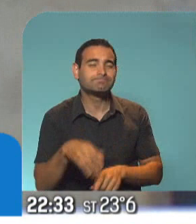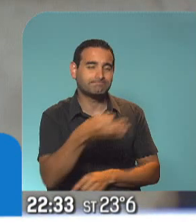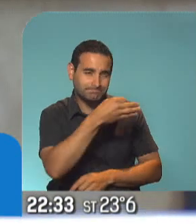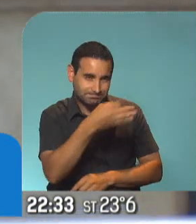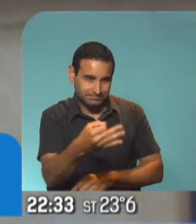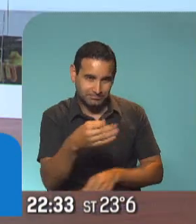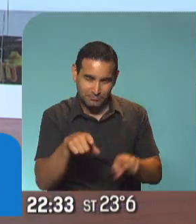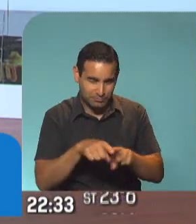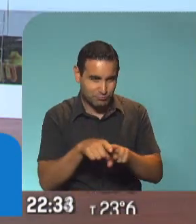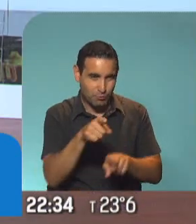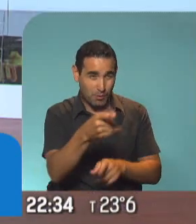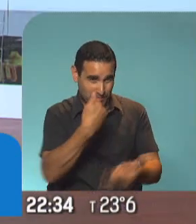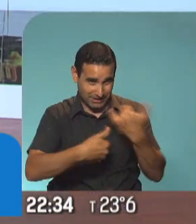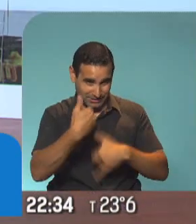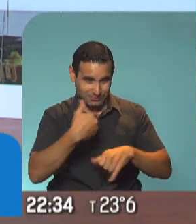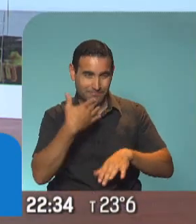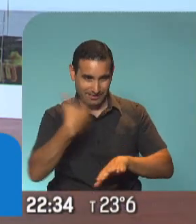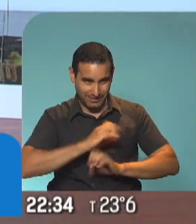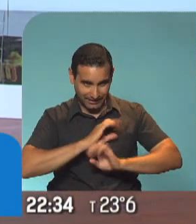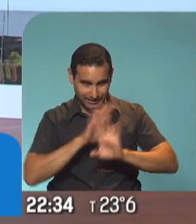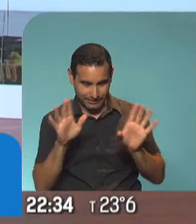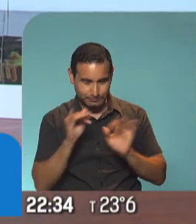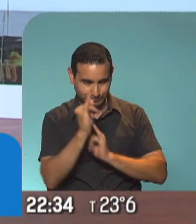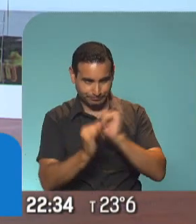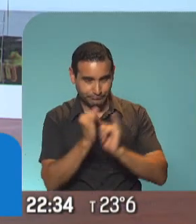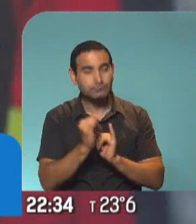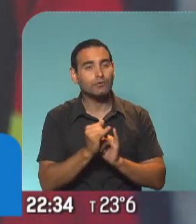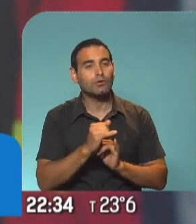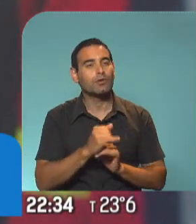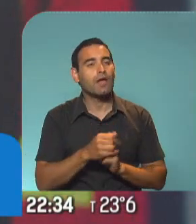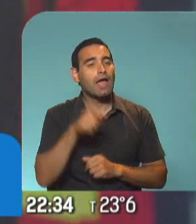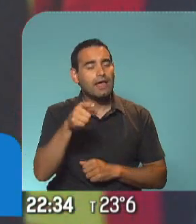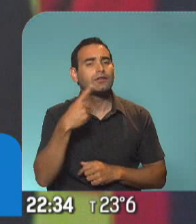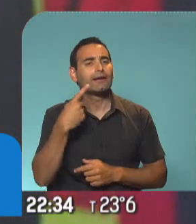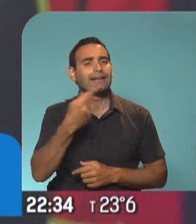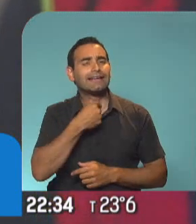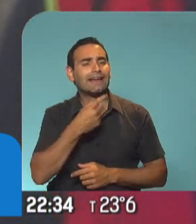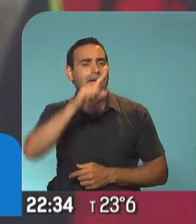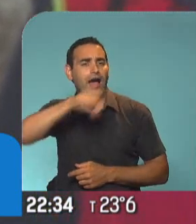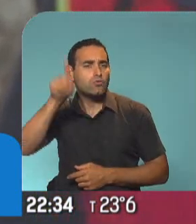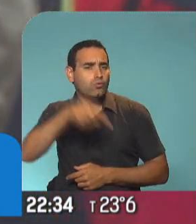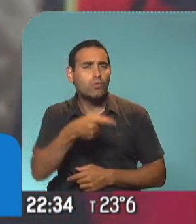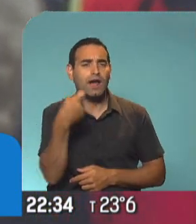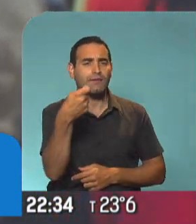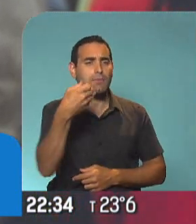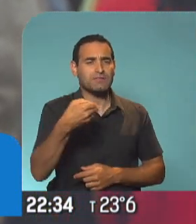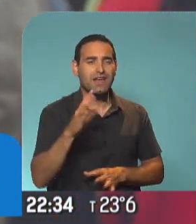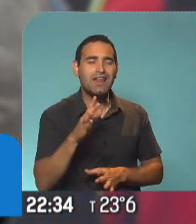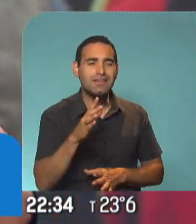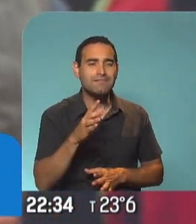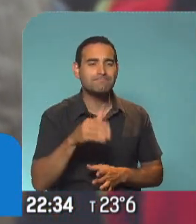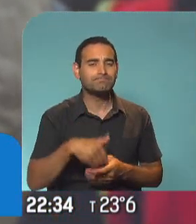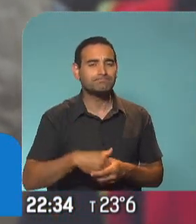retomando esta misma explicación y para que se entienda, digamos, esto que es presentado como la anulación de regímenes de privilegio o especiales, en